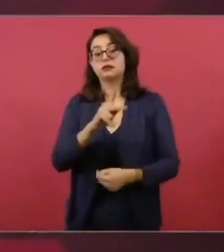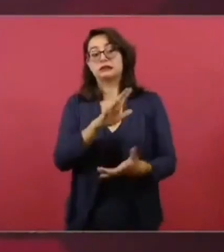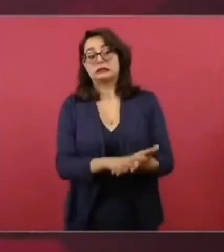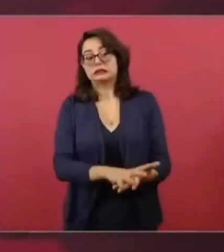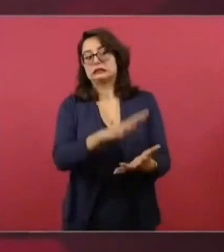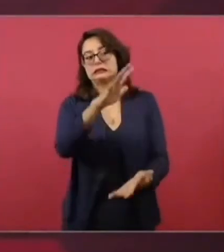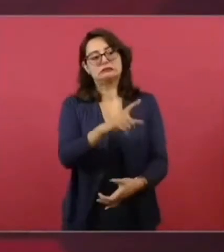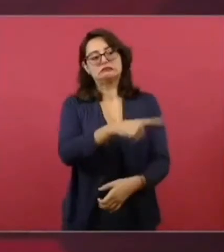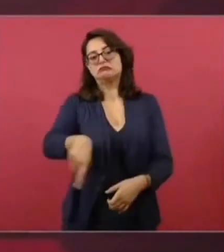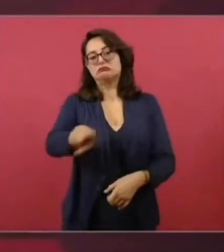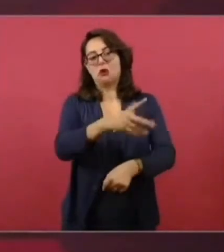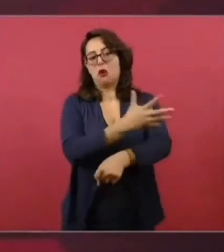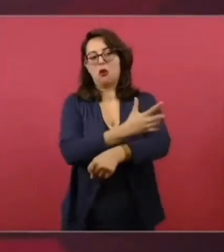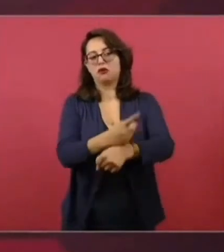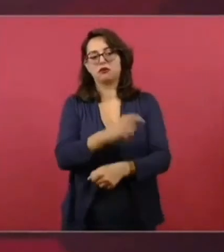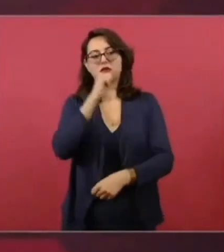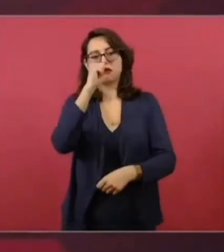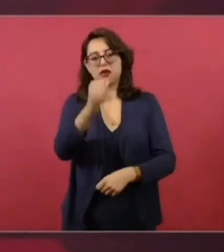mayoría.